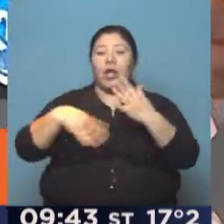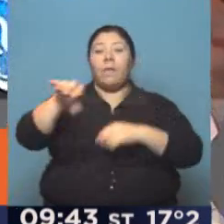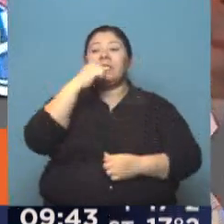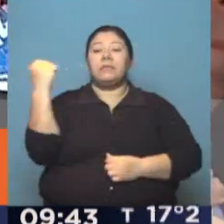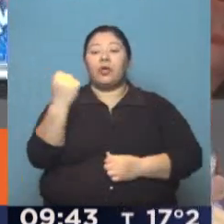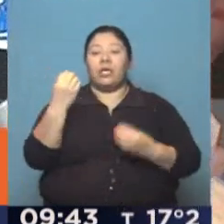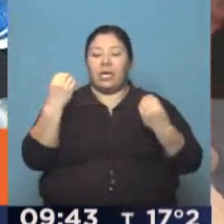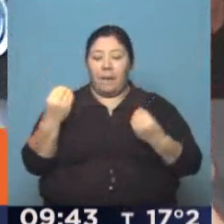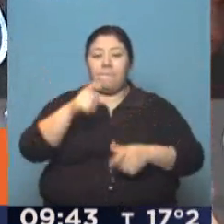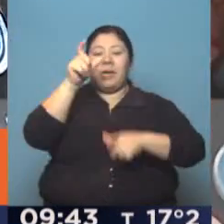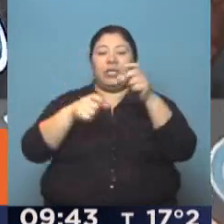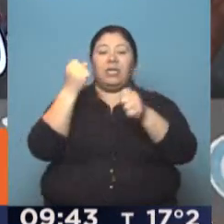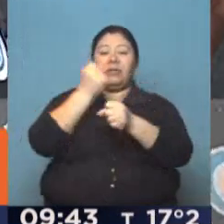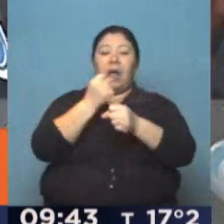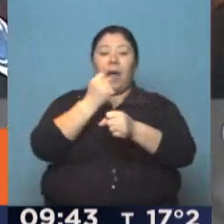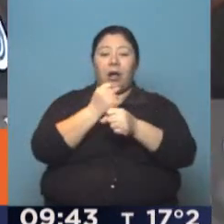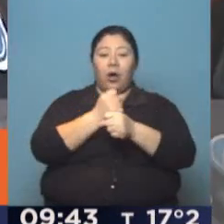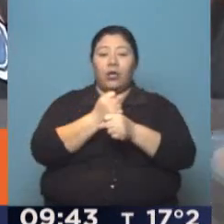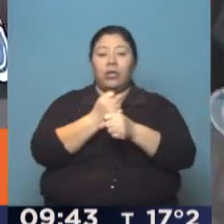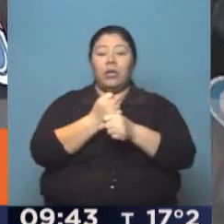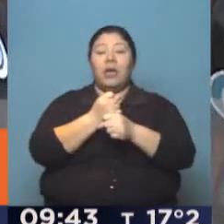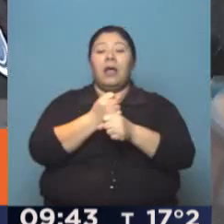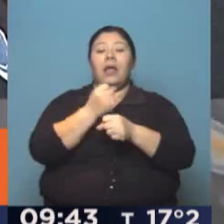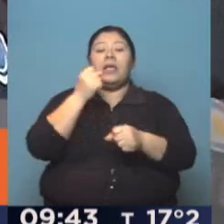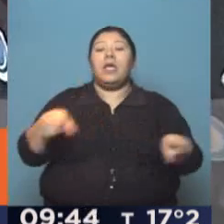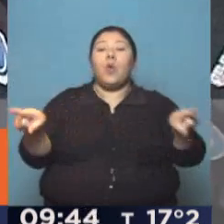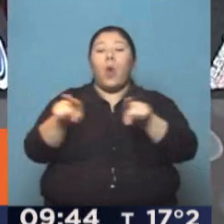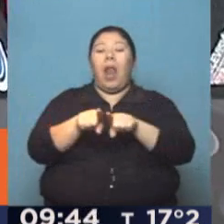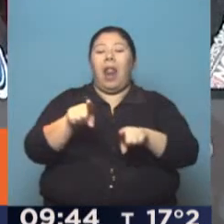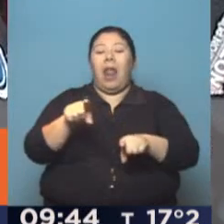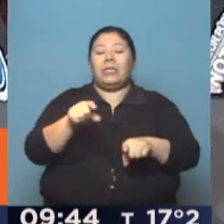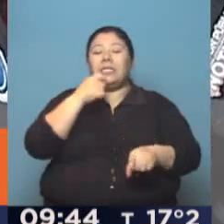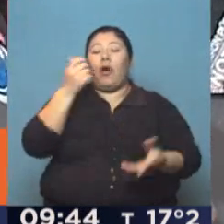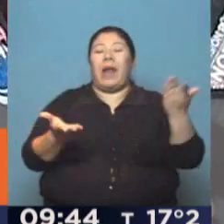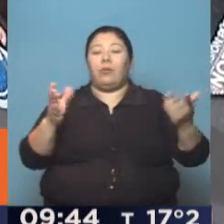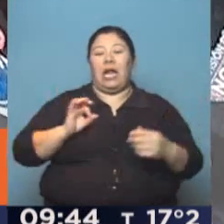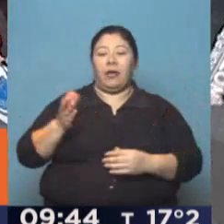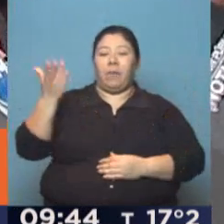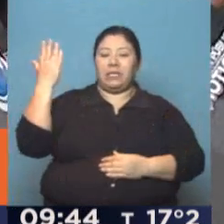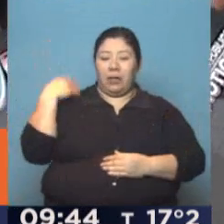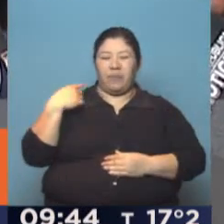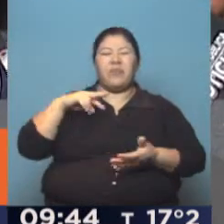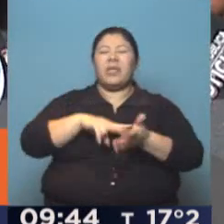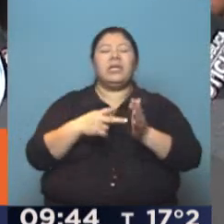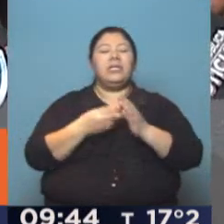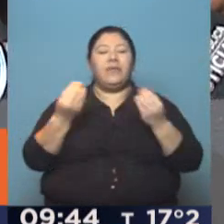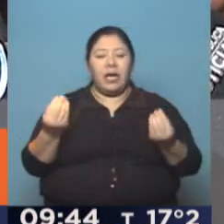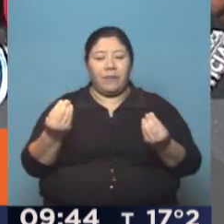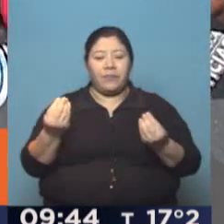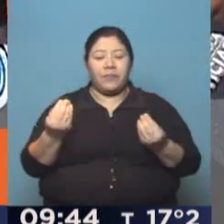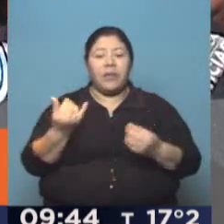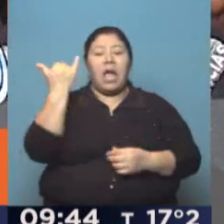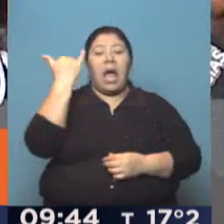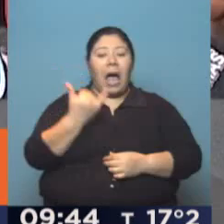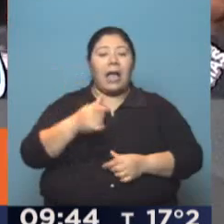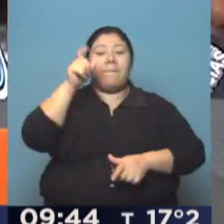que indica el INDEC es exactamente el mismo que el año pasado. Lo que está planteando es que hay más gente que, en todo caso,